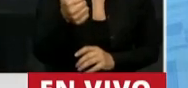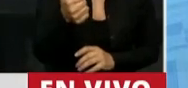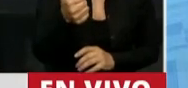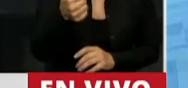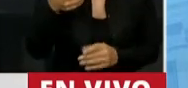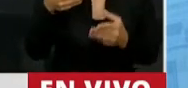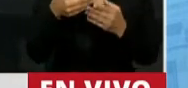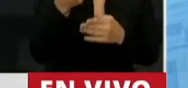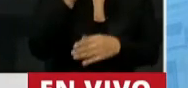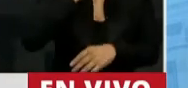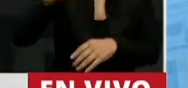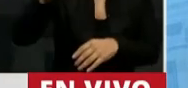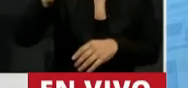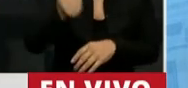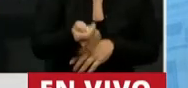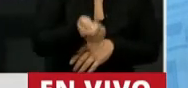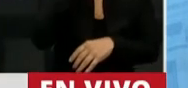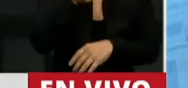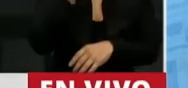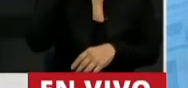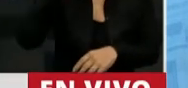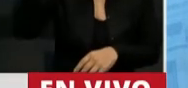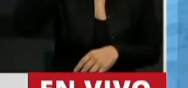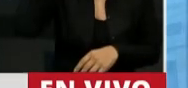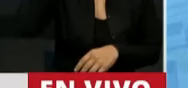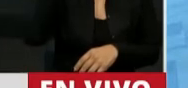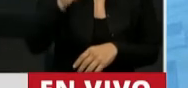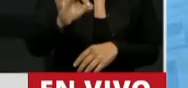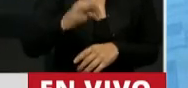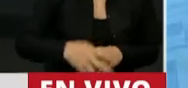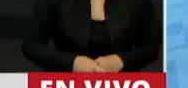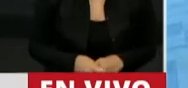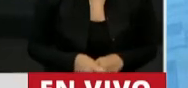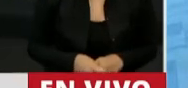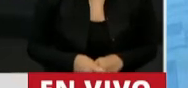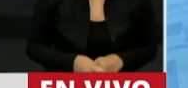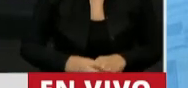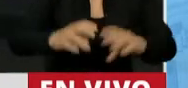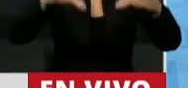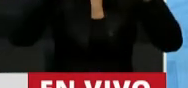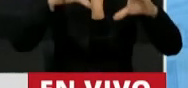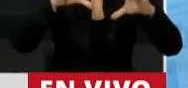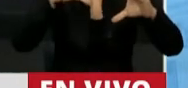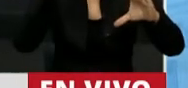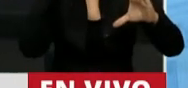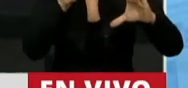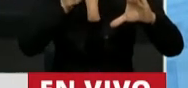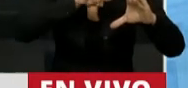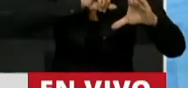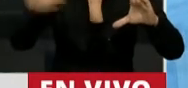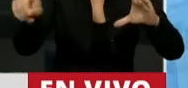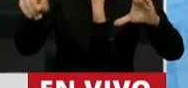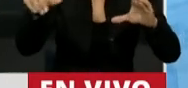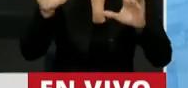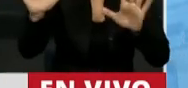gol de haberlo repetido en 1990. La pelota no se mancha, dijo el artista del